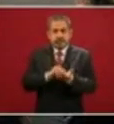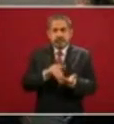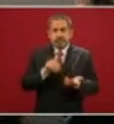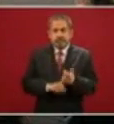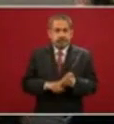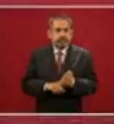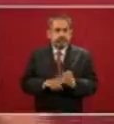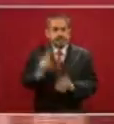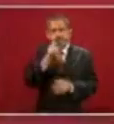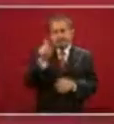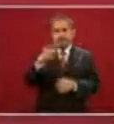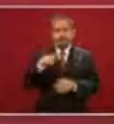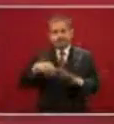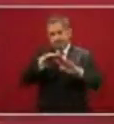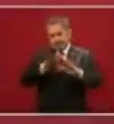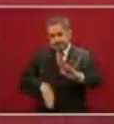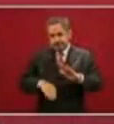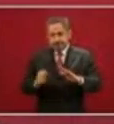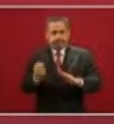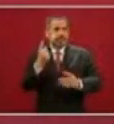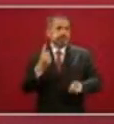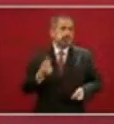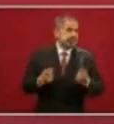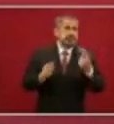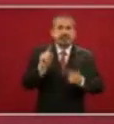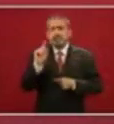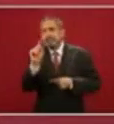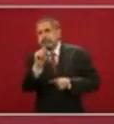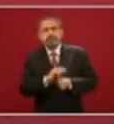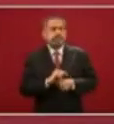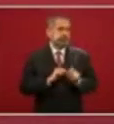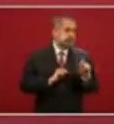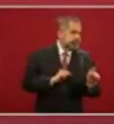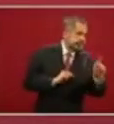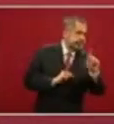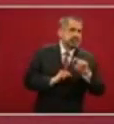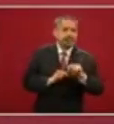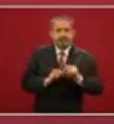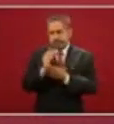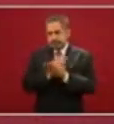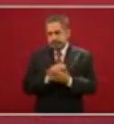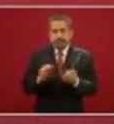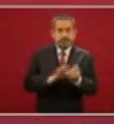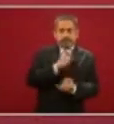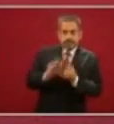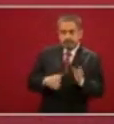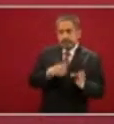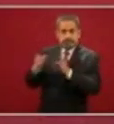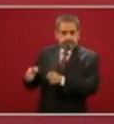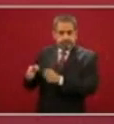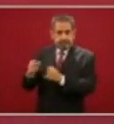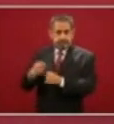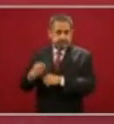centenas de casos en forma parchada, geográficamente en pequeños grupos. Y finalmente, transmisión diseminada